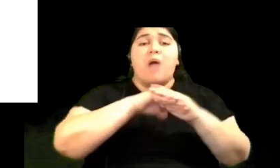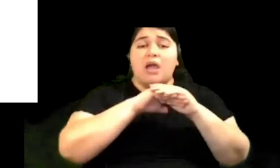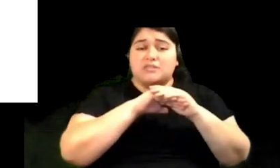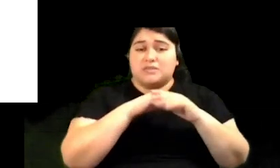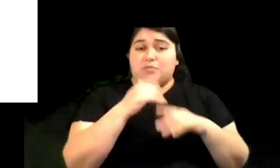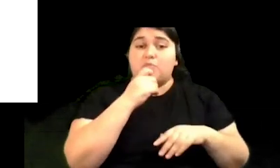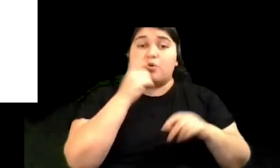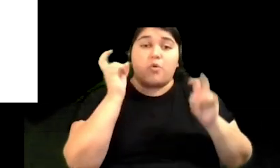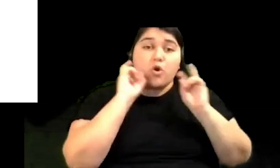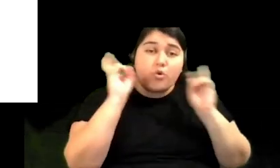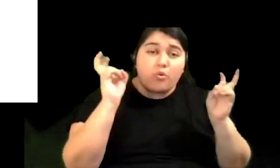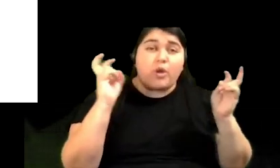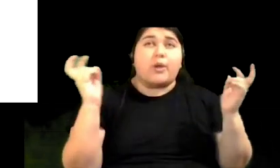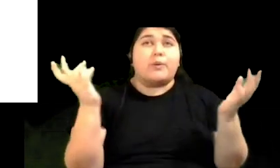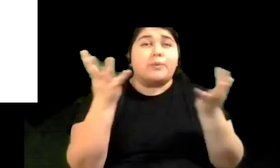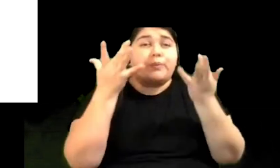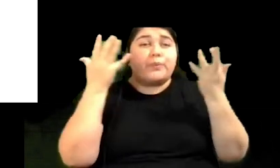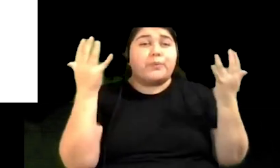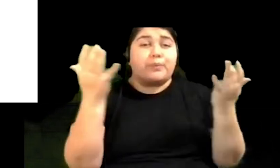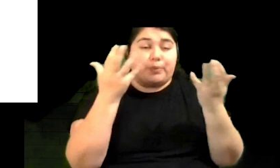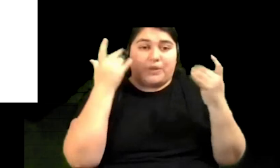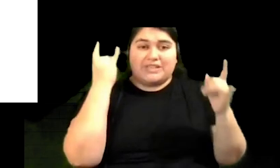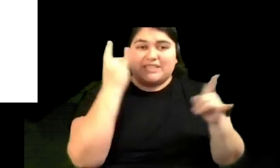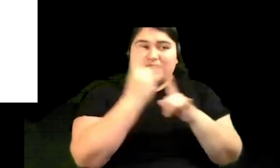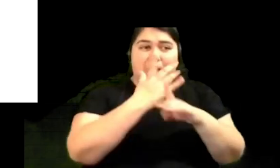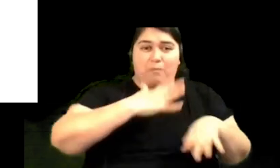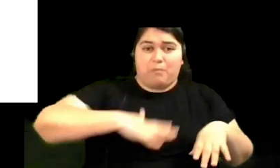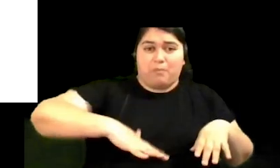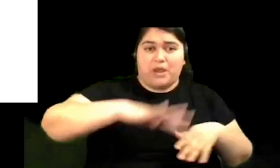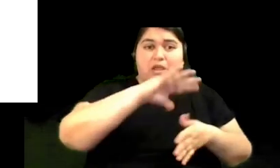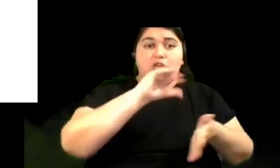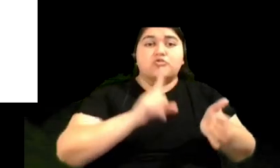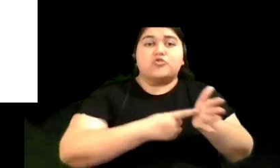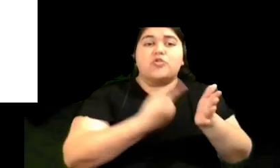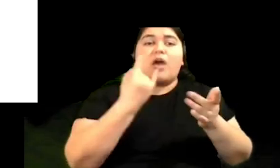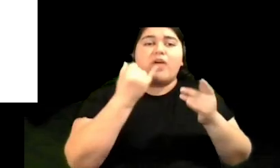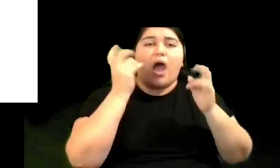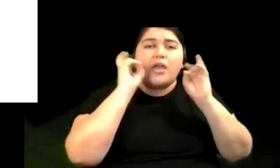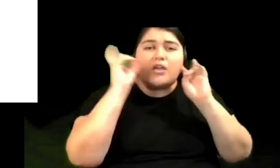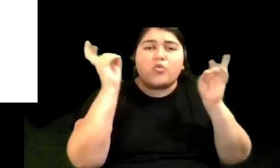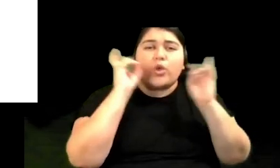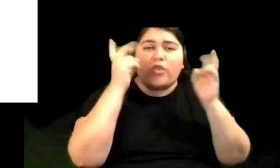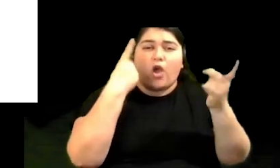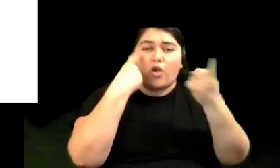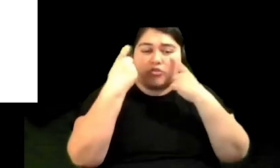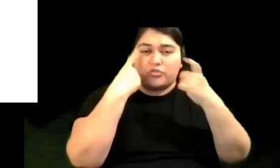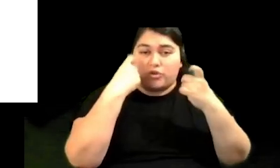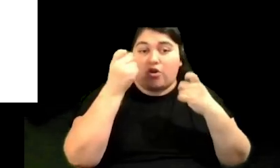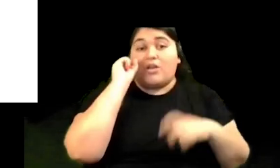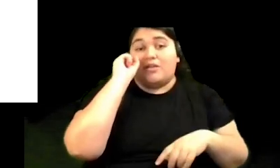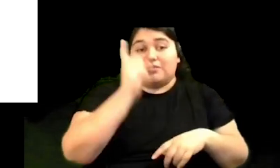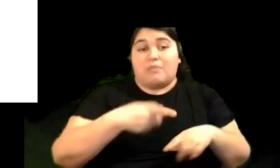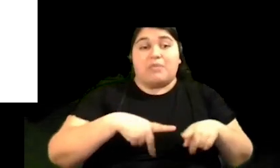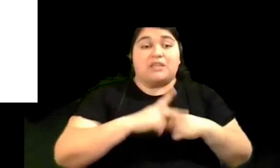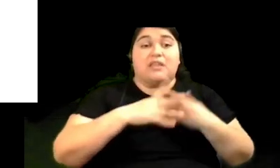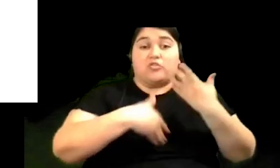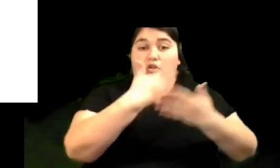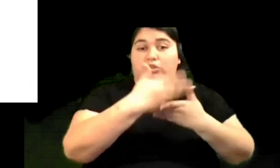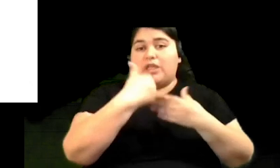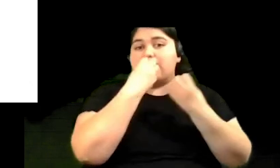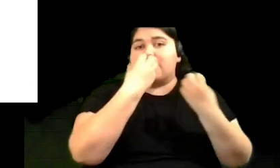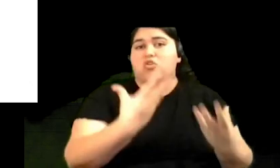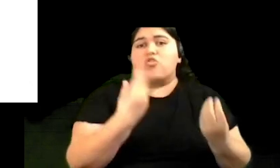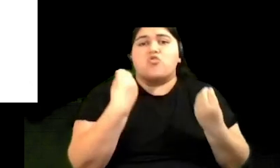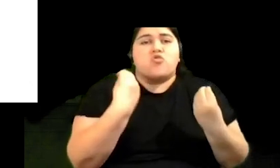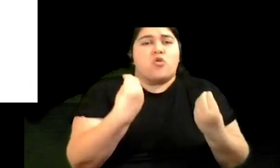aire, en los ruidos, ustedes vieron que se hace en las grandes ciudades control de ruidos. Y la mejor práctica, la mejor tecnología. ¿Qué hago acá